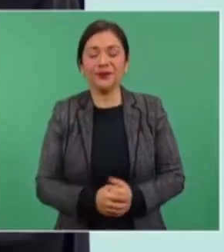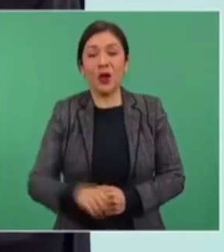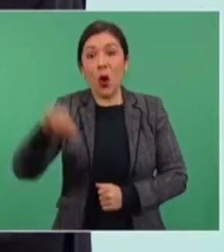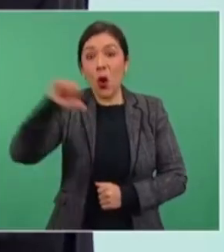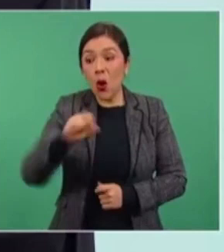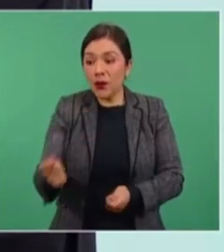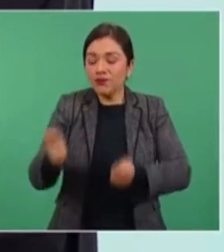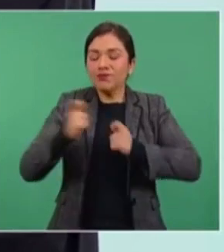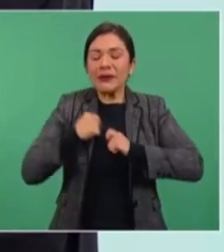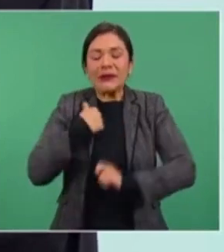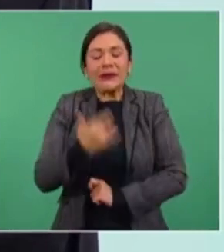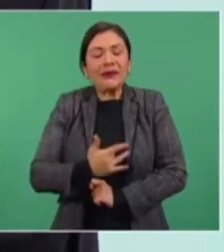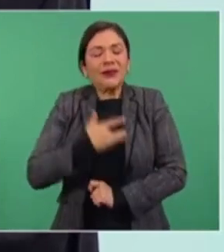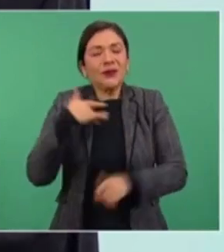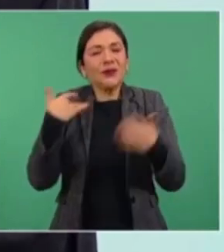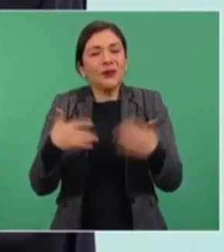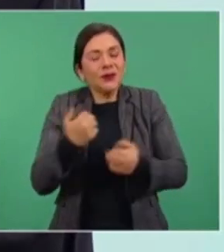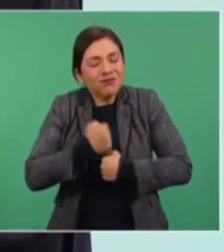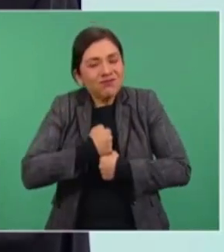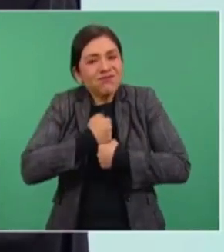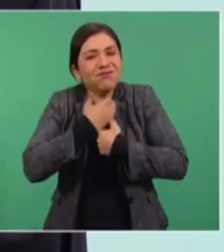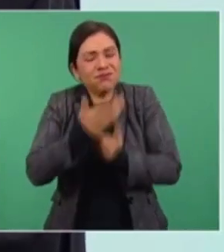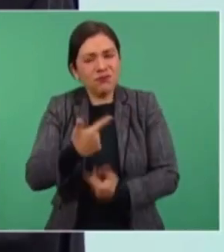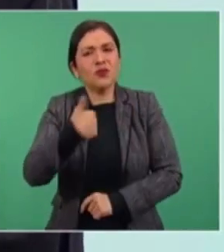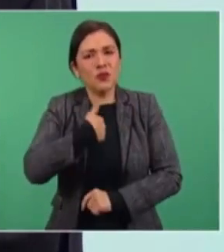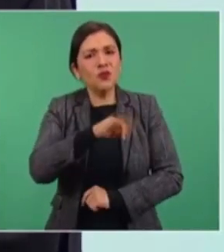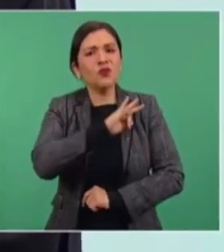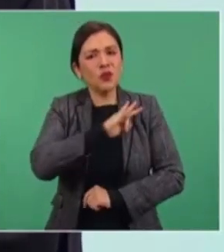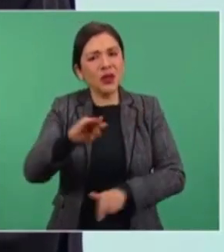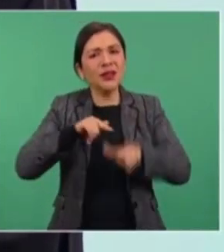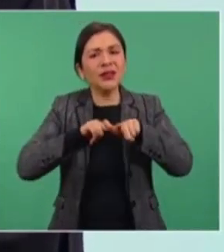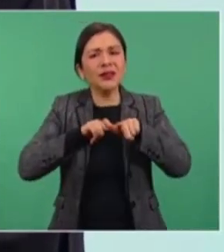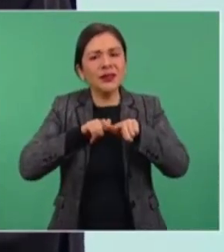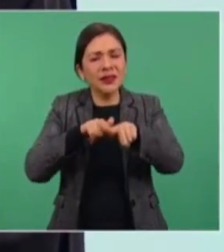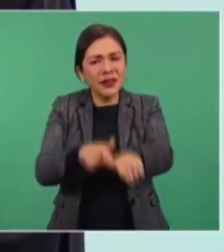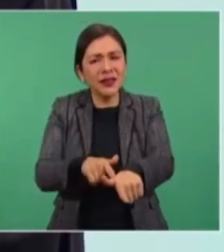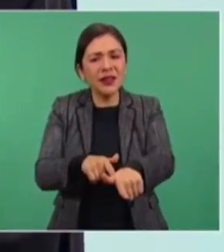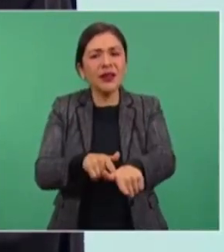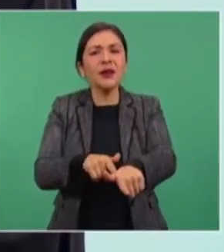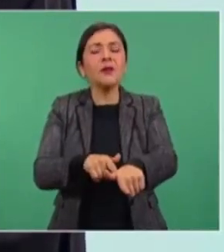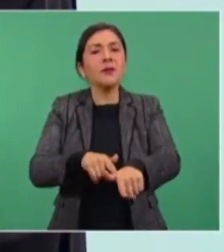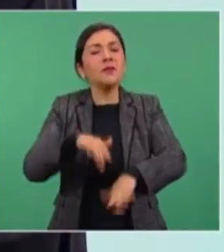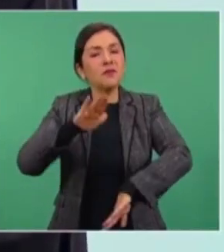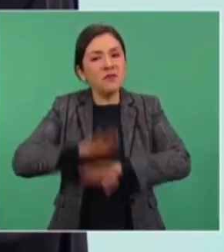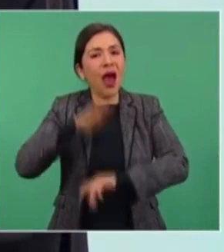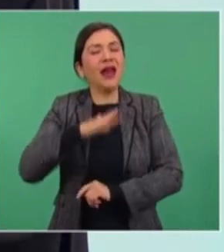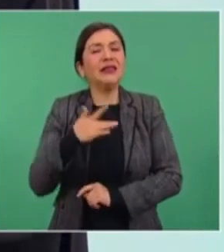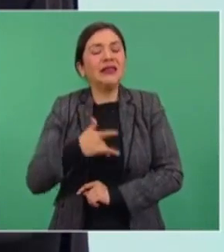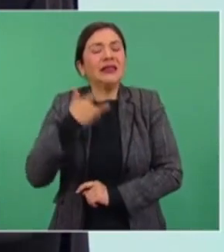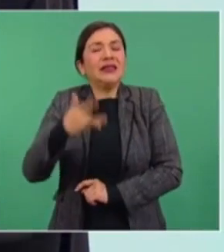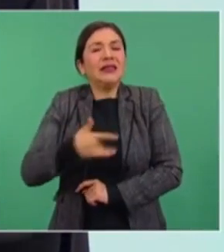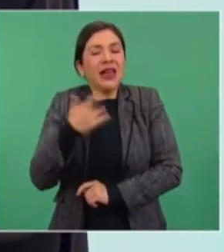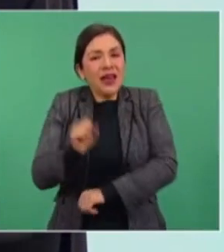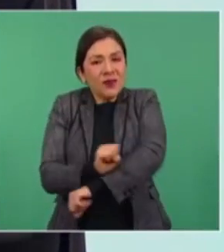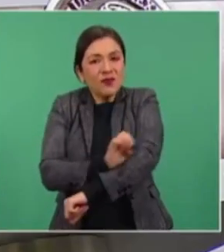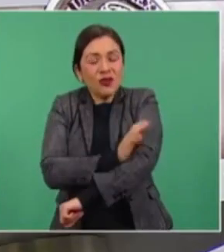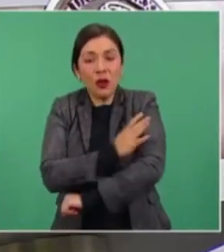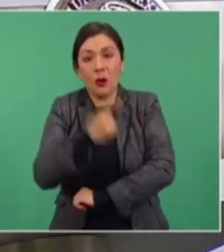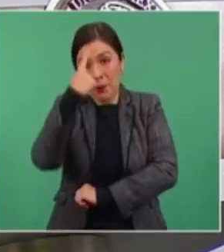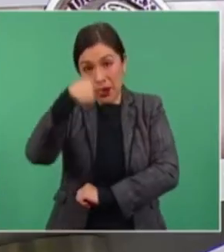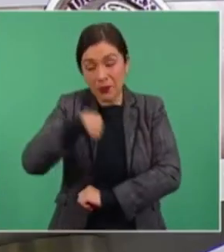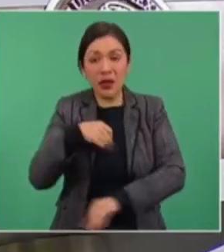un estímulo para continuar con entusiasmo este